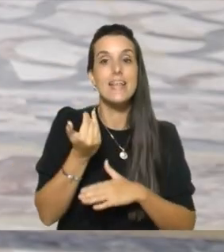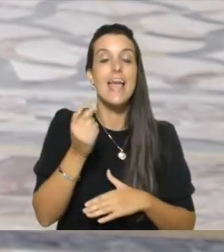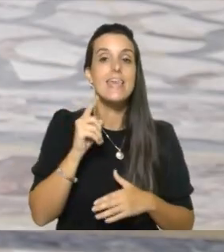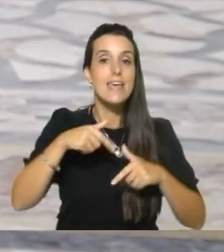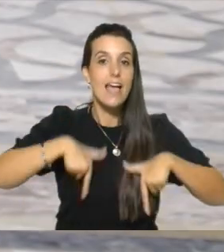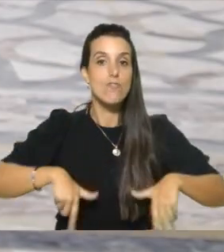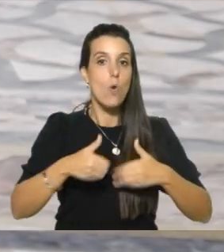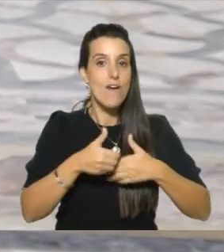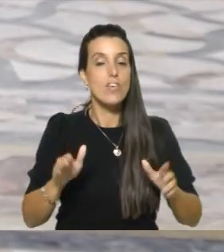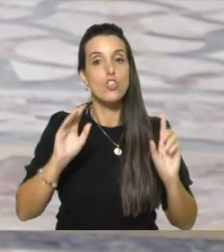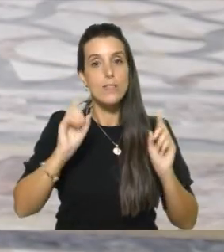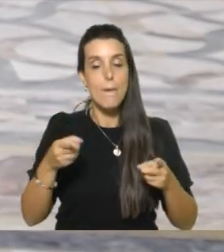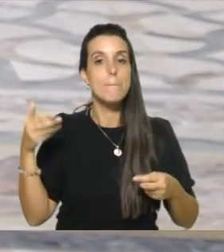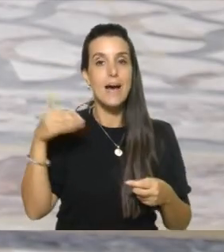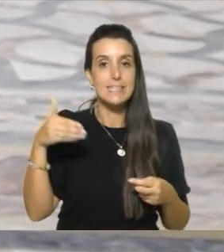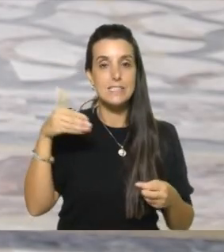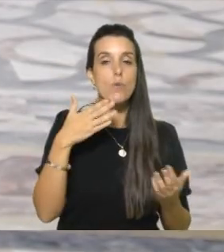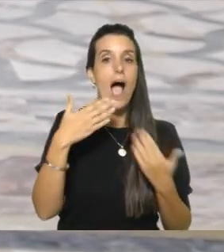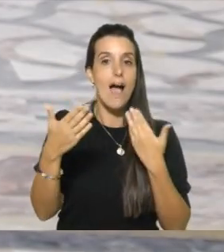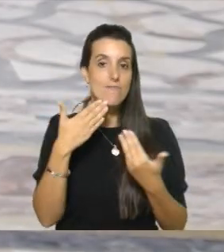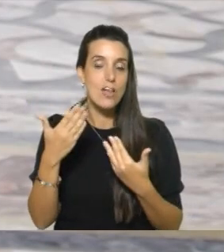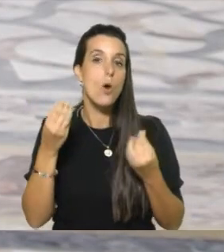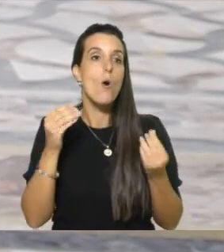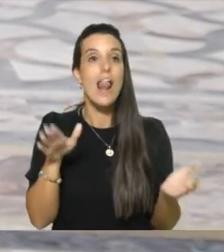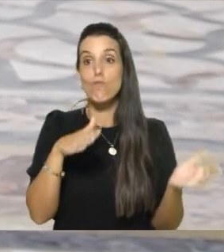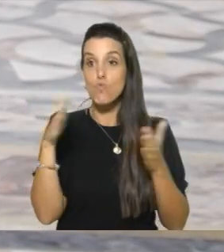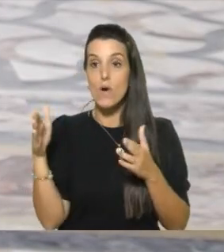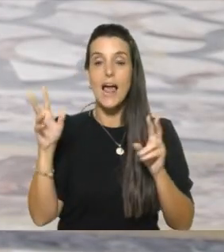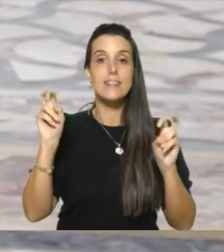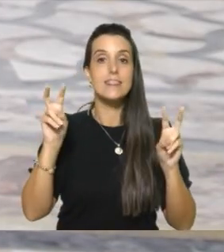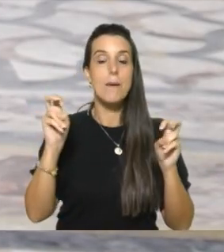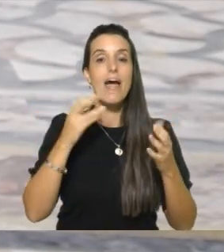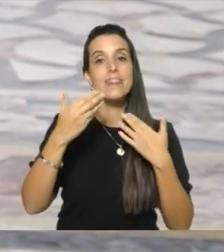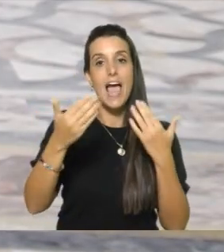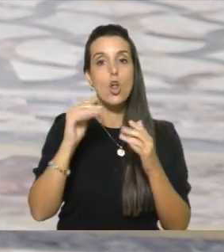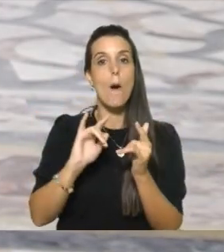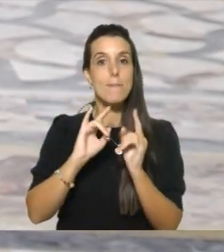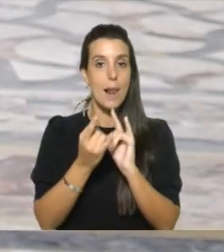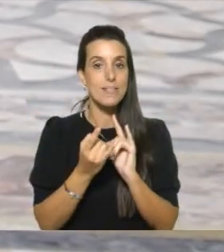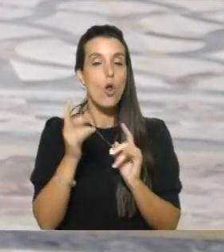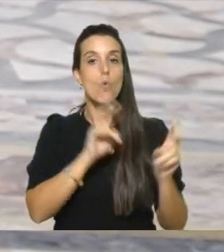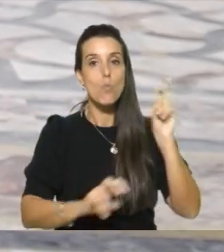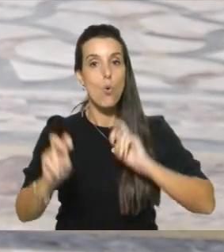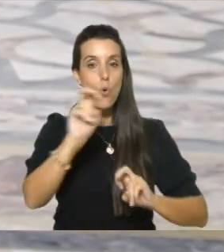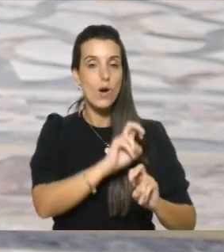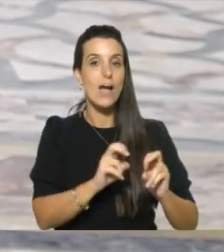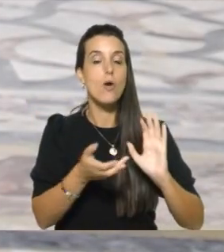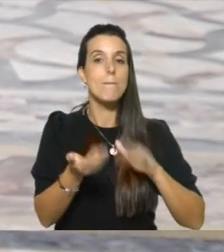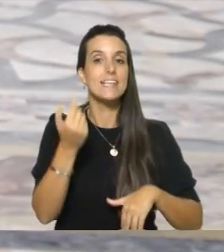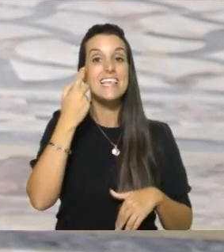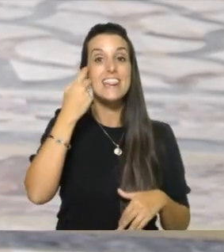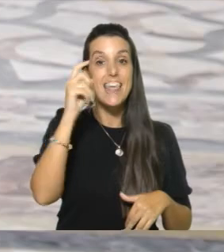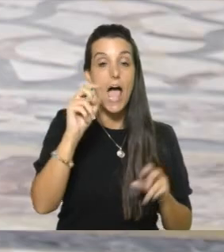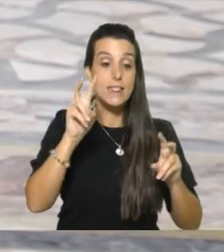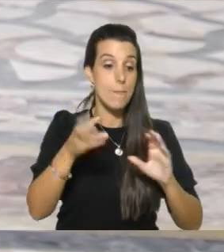Cabildo abierto también ha participado en conversaciones por fuera de lo que son los diálogos parlamentarios buscando acercar posiciones